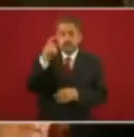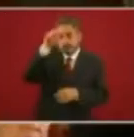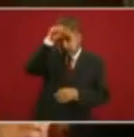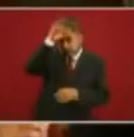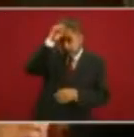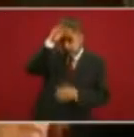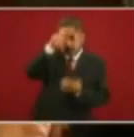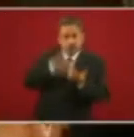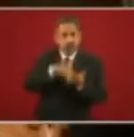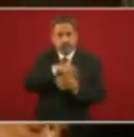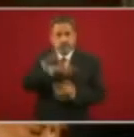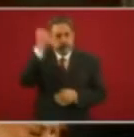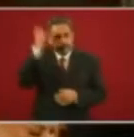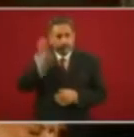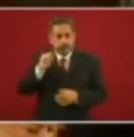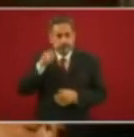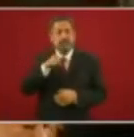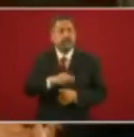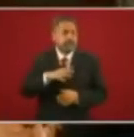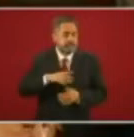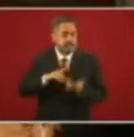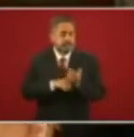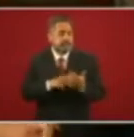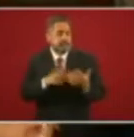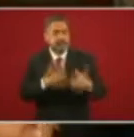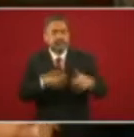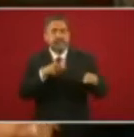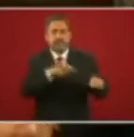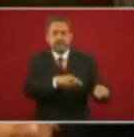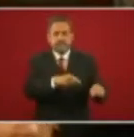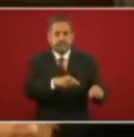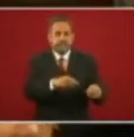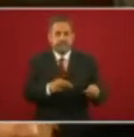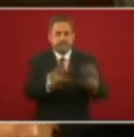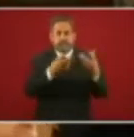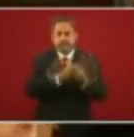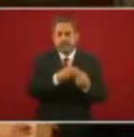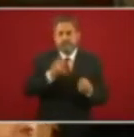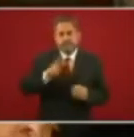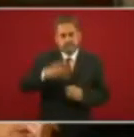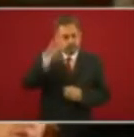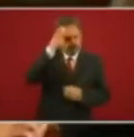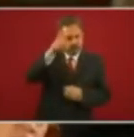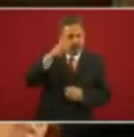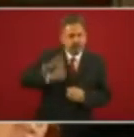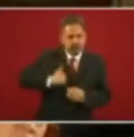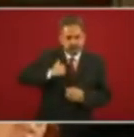Existe en operación en el estado de Sinaloa, es una mina que corresponde a una mina, a una empresa minera canadiense,